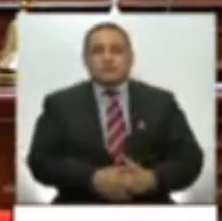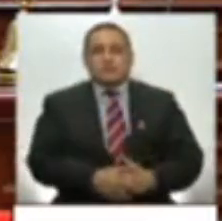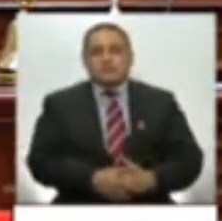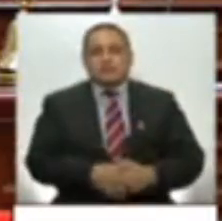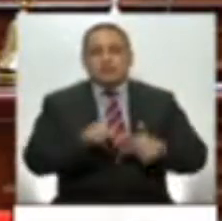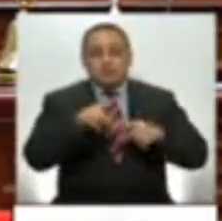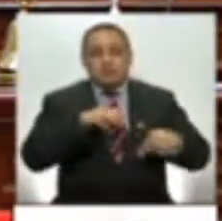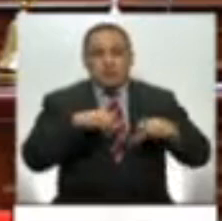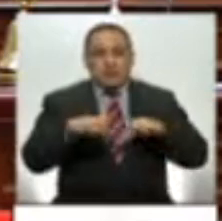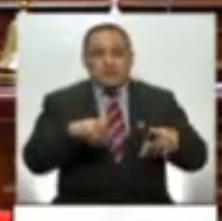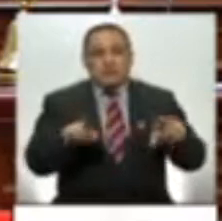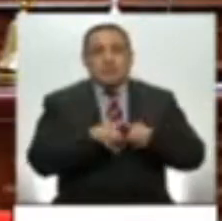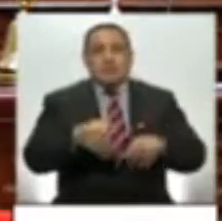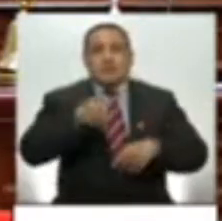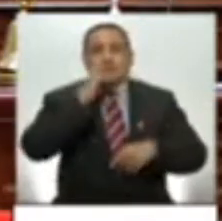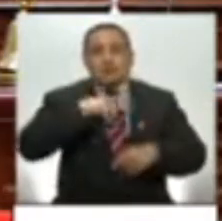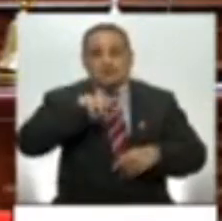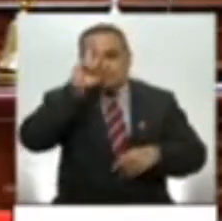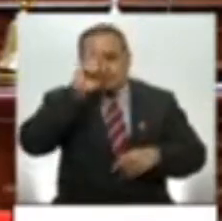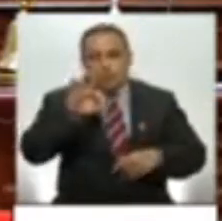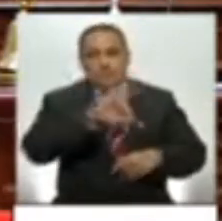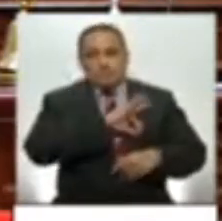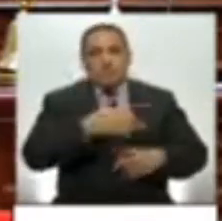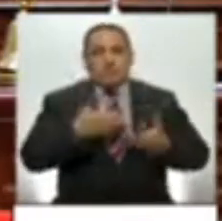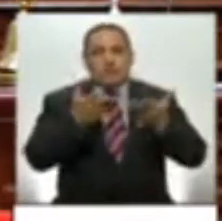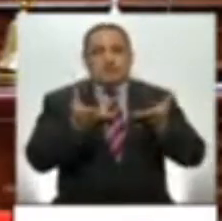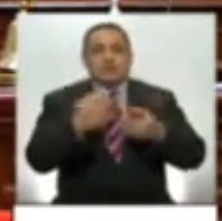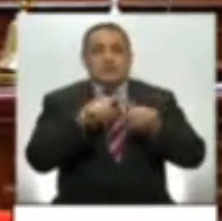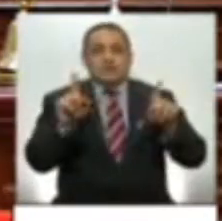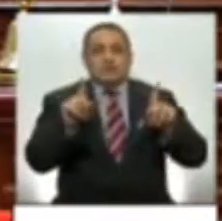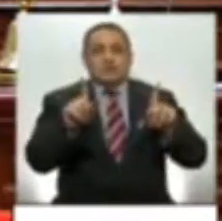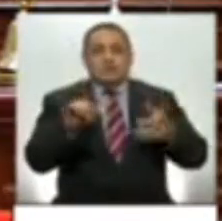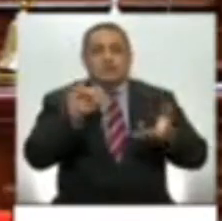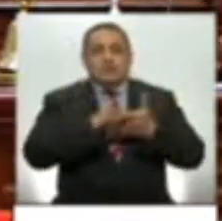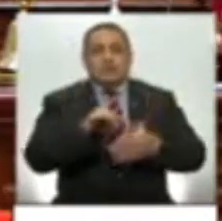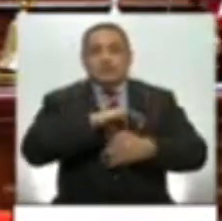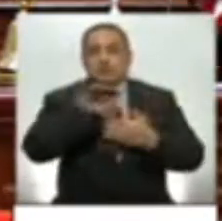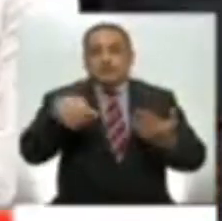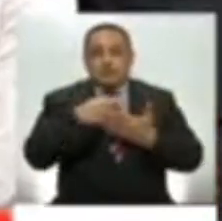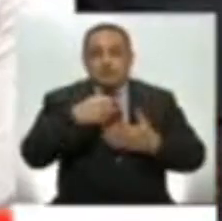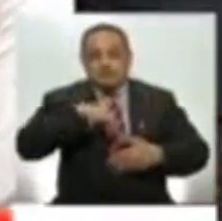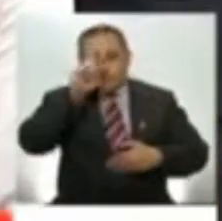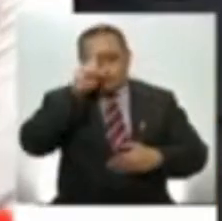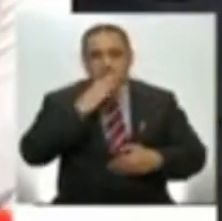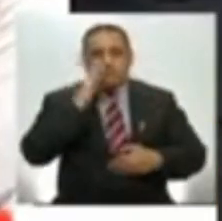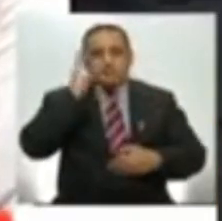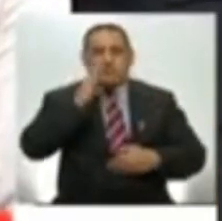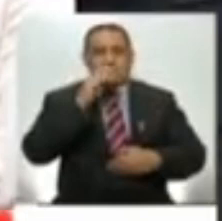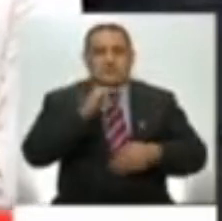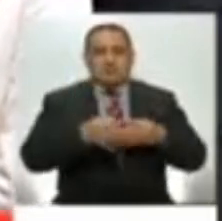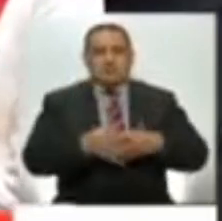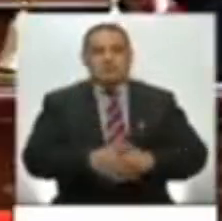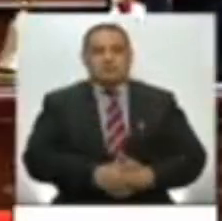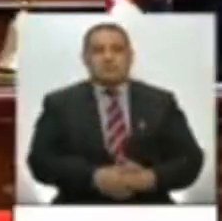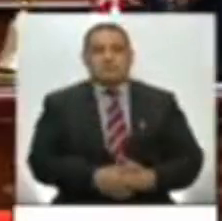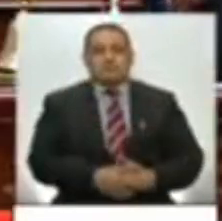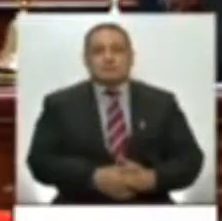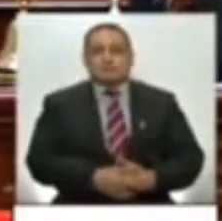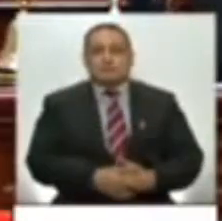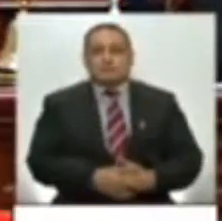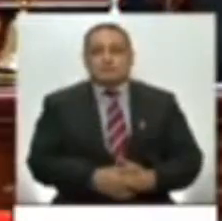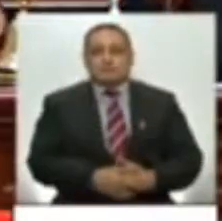así lo hace, que Dios y la patria la premien, sino que él y la nación se lo demanden.